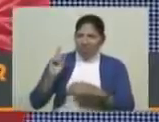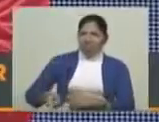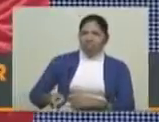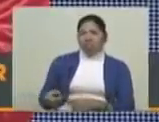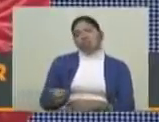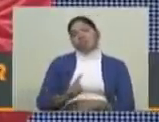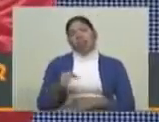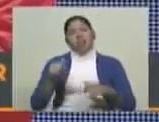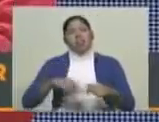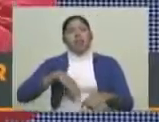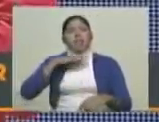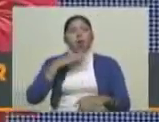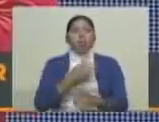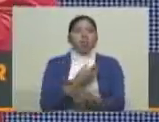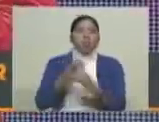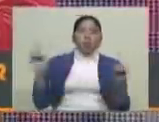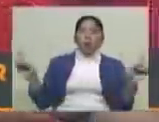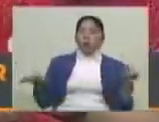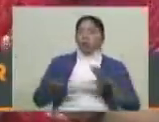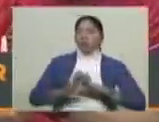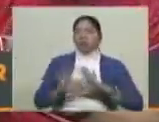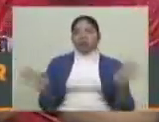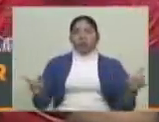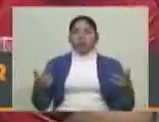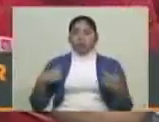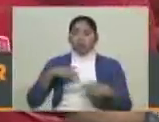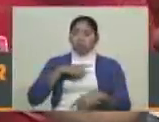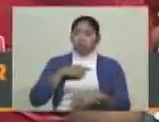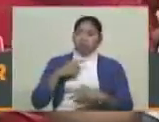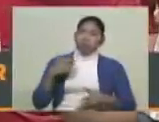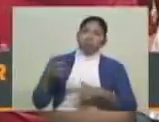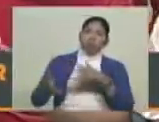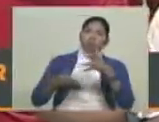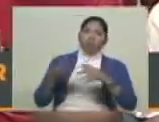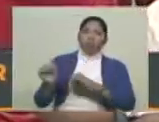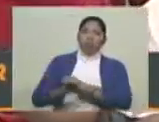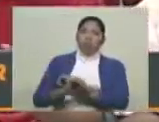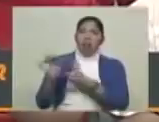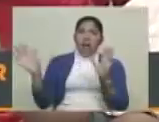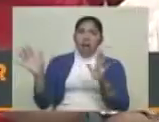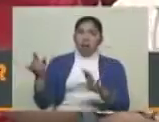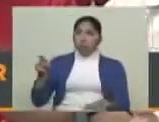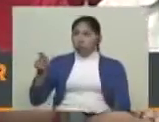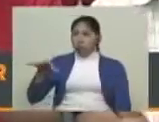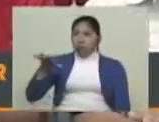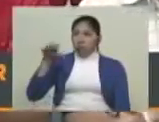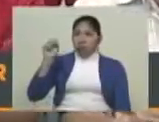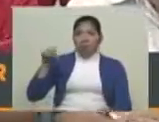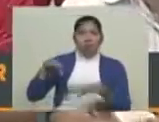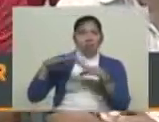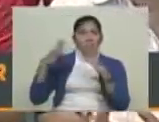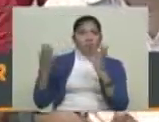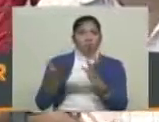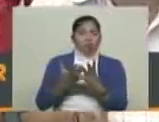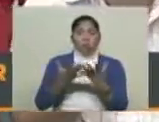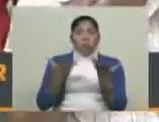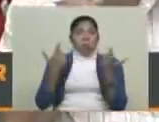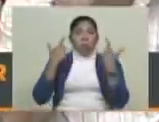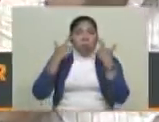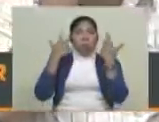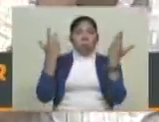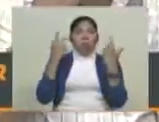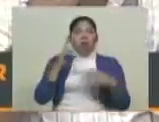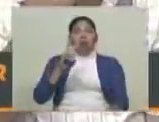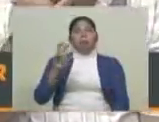más democracia. Y se lo vamos a decir muy claro. Si no lo ha entendido el mundo, 20